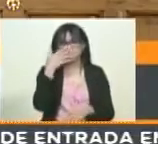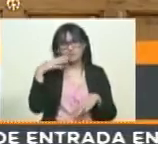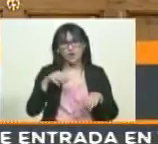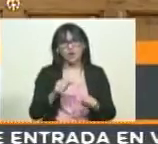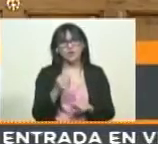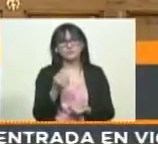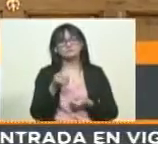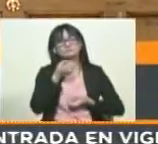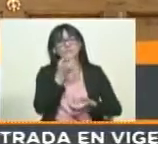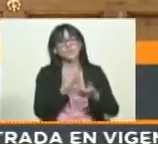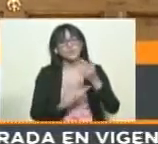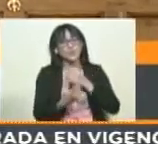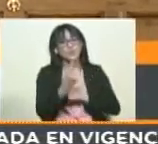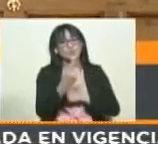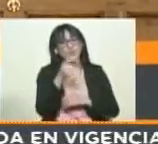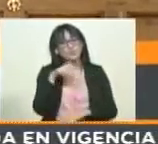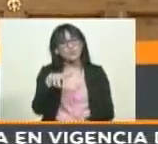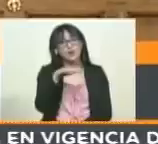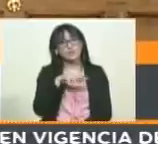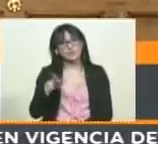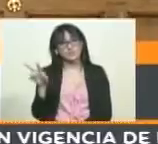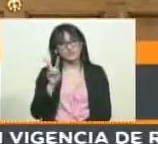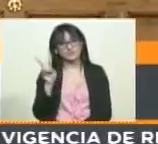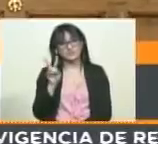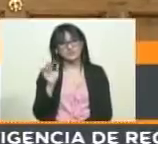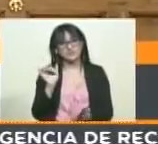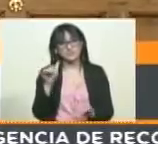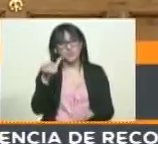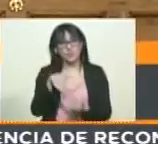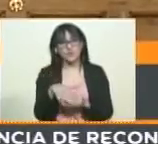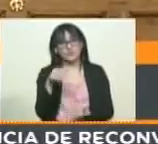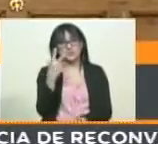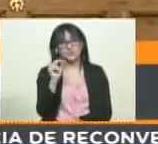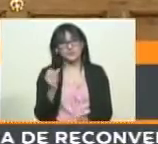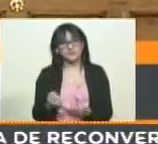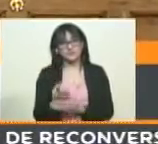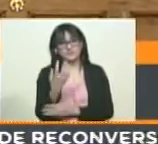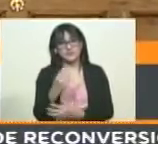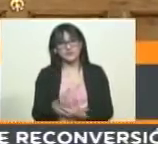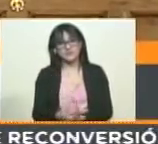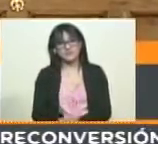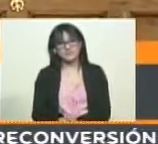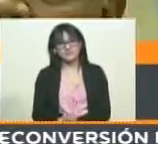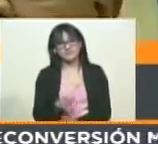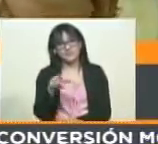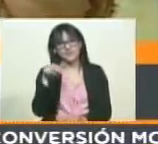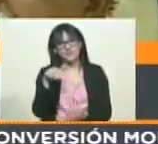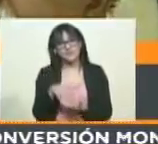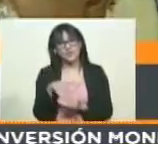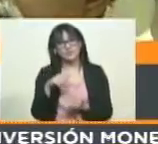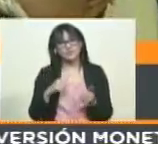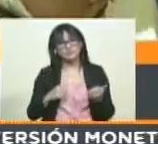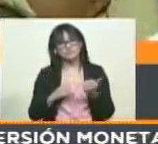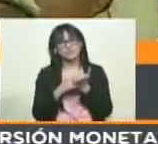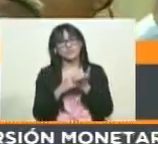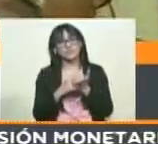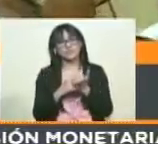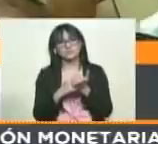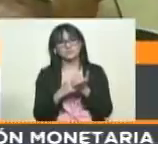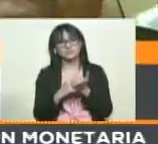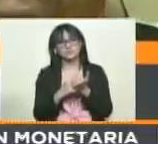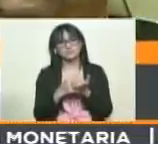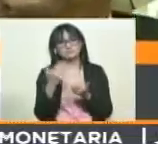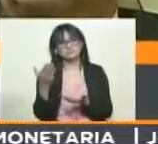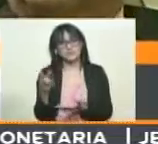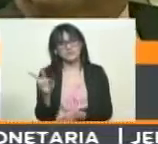pueblo, el pueblo de Venezuela estuvo expresado en ese voto del 20 de mayo. Y un voto de respaldo a un